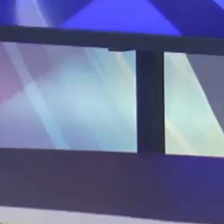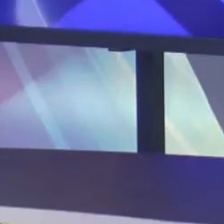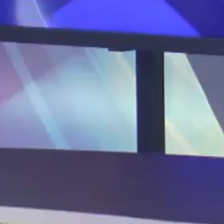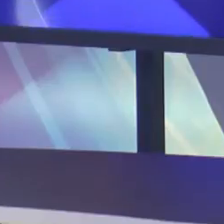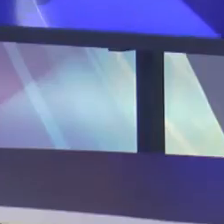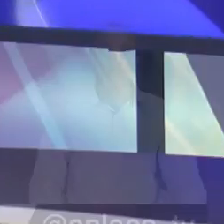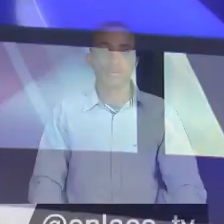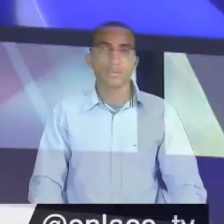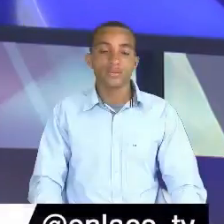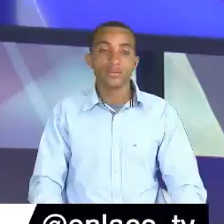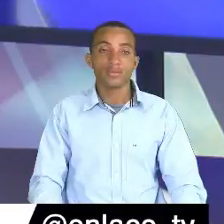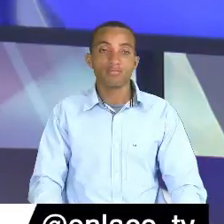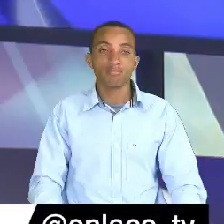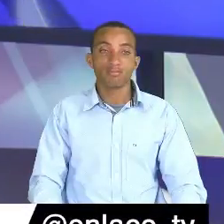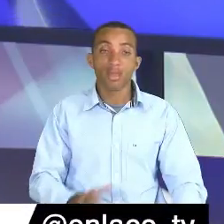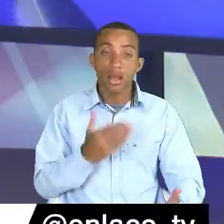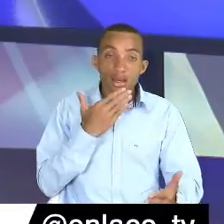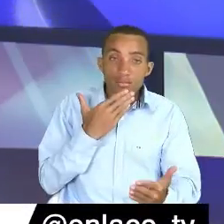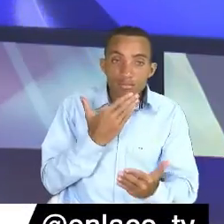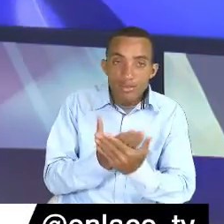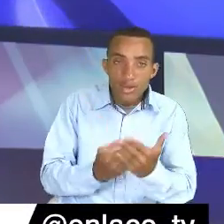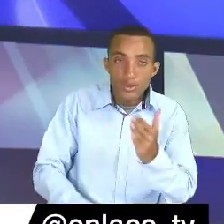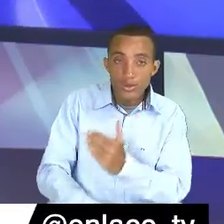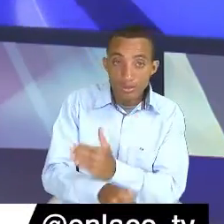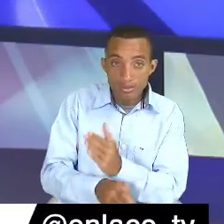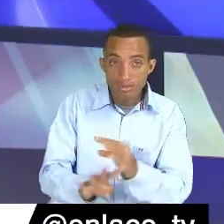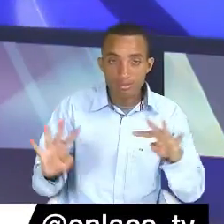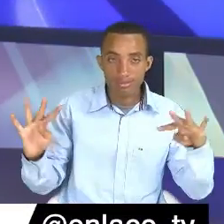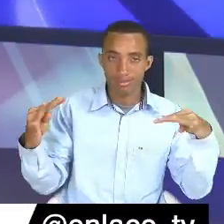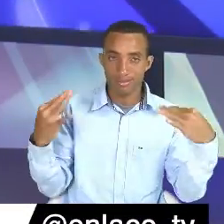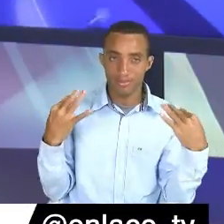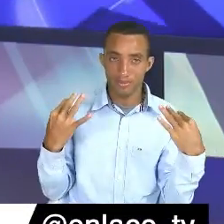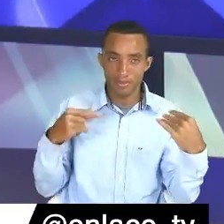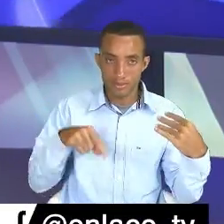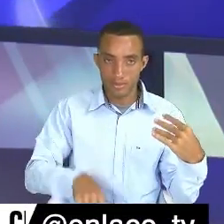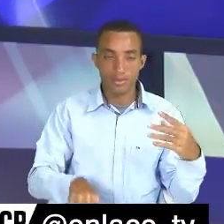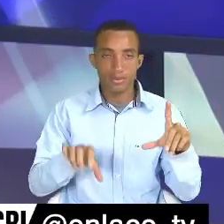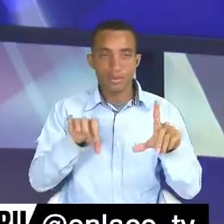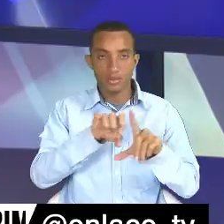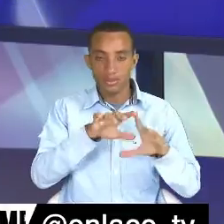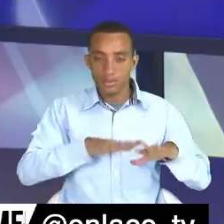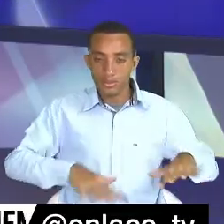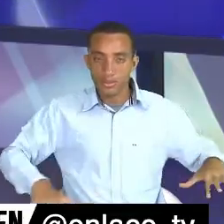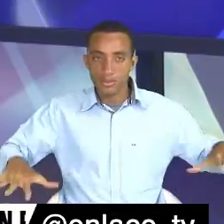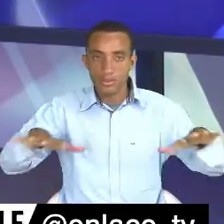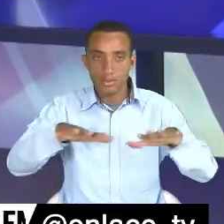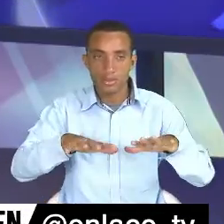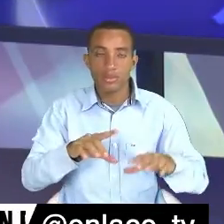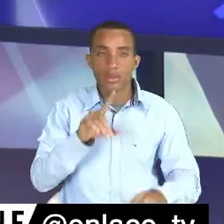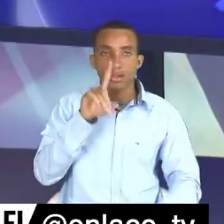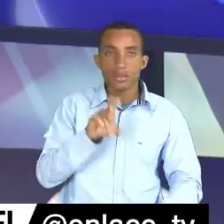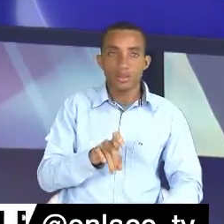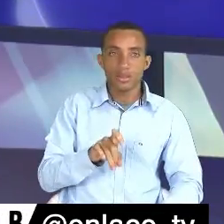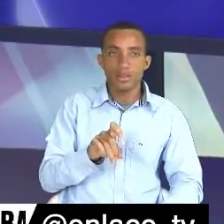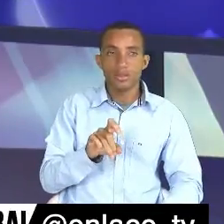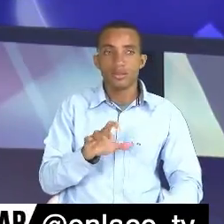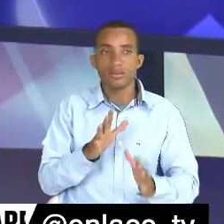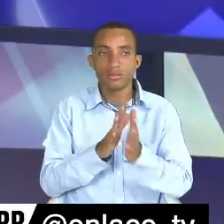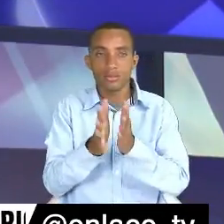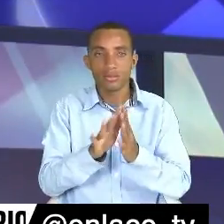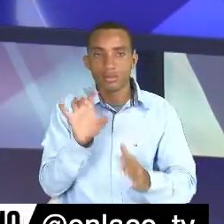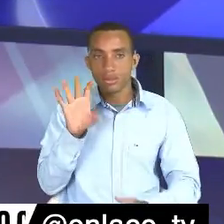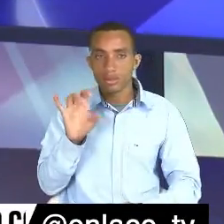Gracias por seguir con nosotros en el noticiero que usted quiere ver en el SEC de Enlace Noticias a las 6:15 de la tarde. Saludamos a la